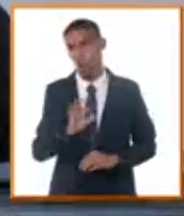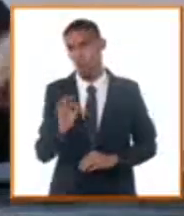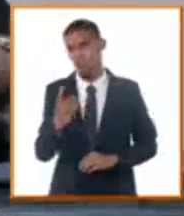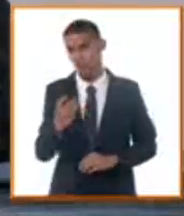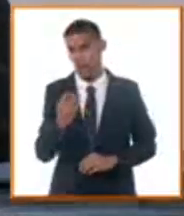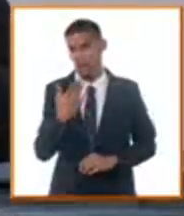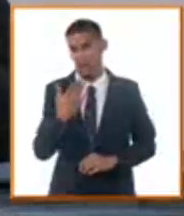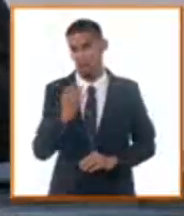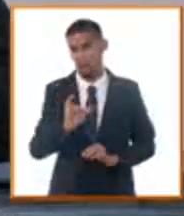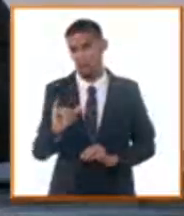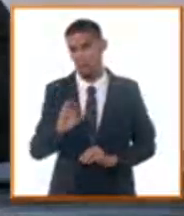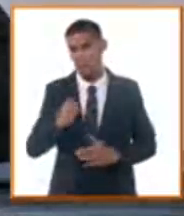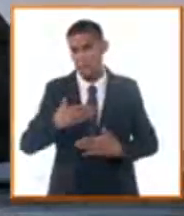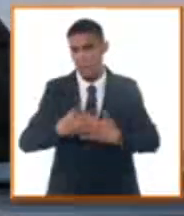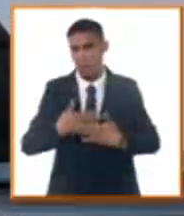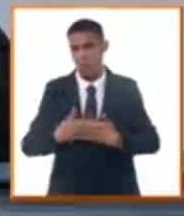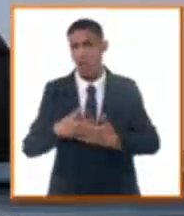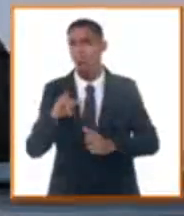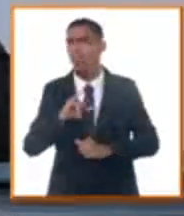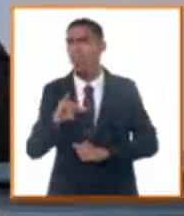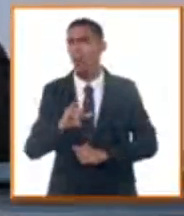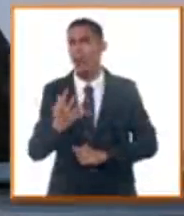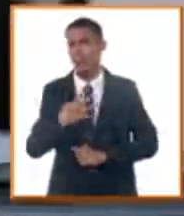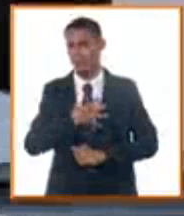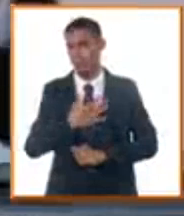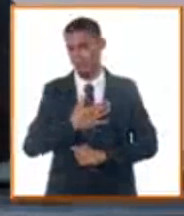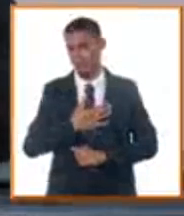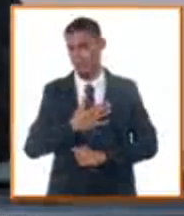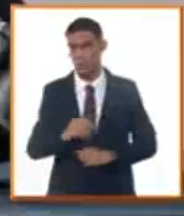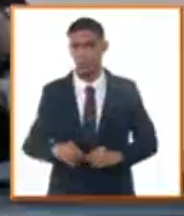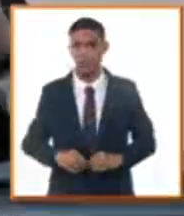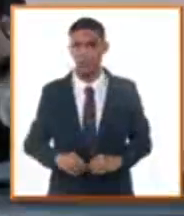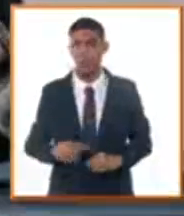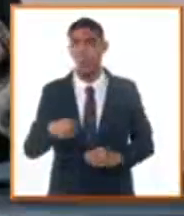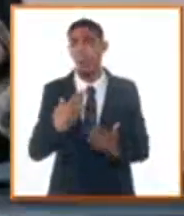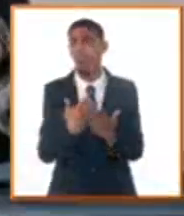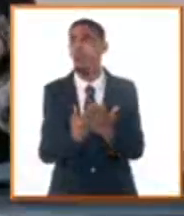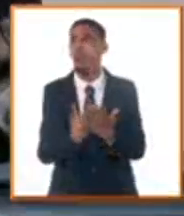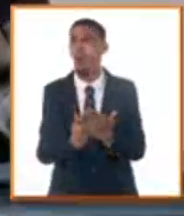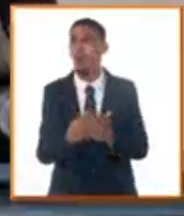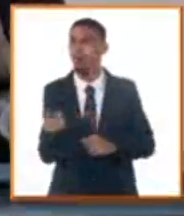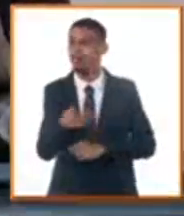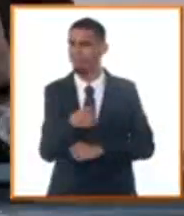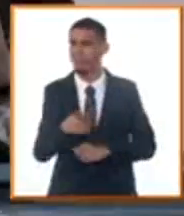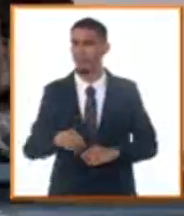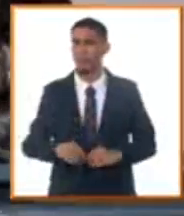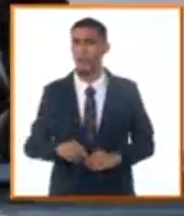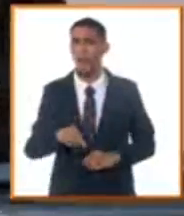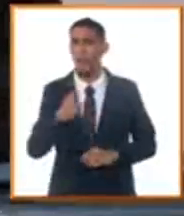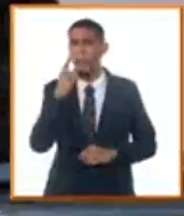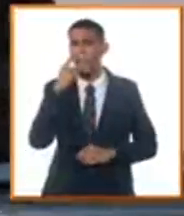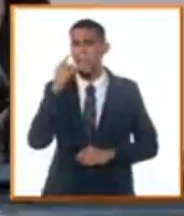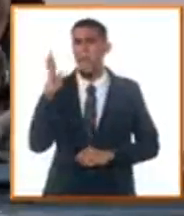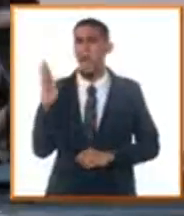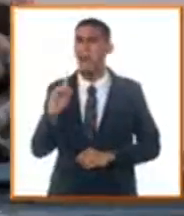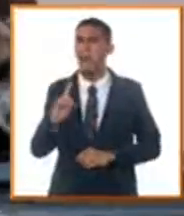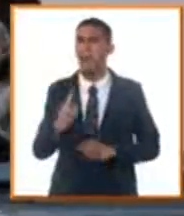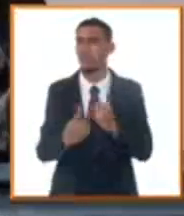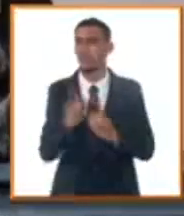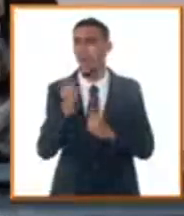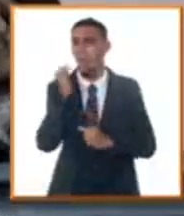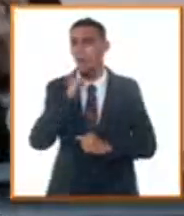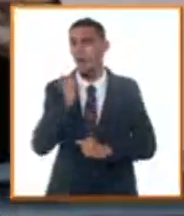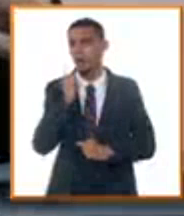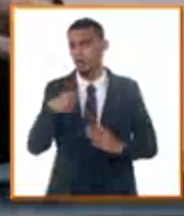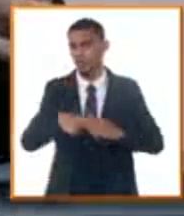que tanta necesidad tiene de dinamizar sus propios procesos. Pero te propongo, Julio, a ti, a nuestros televidentes, ver algo más sobre